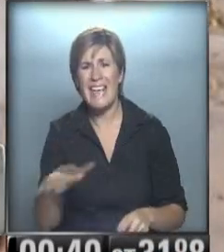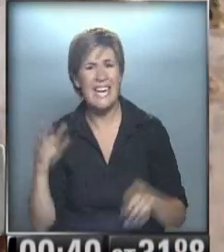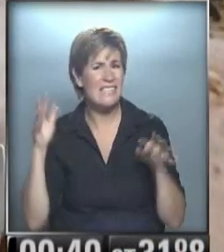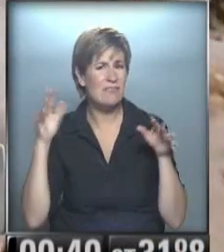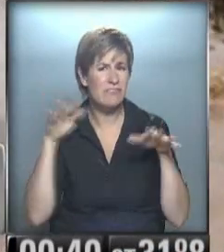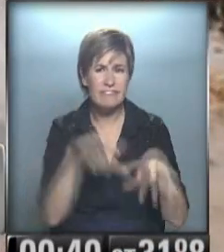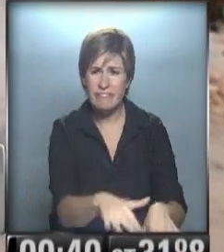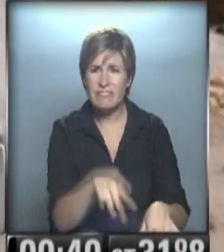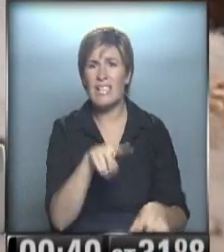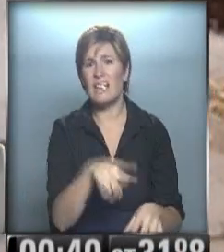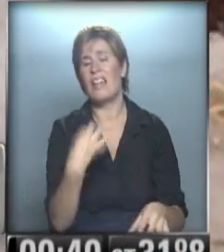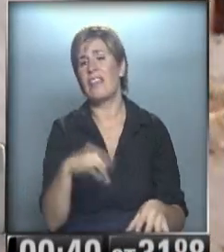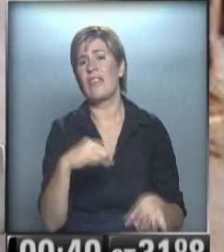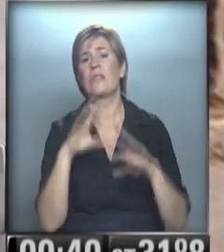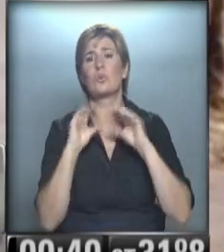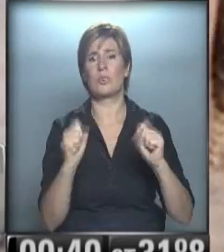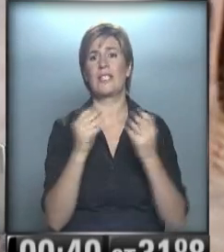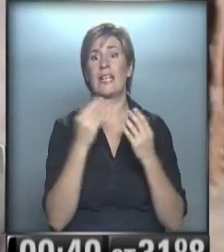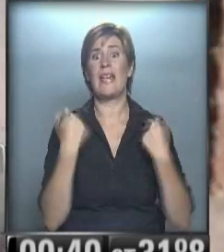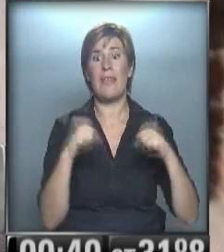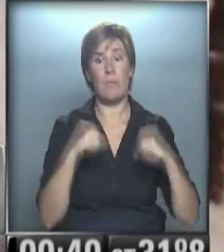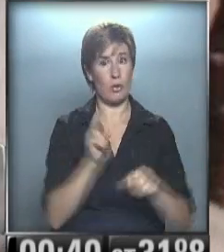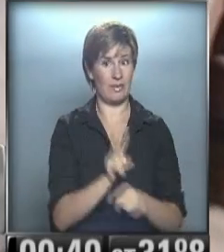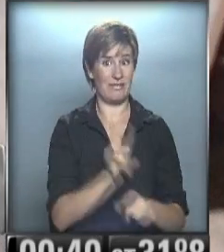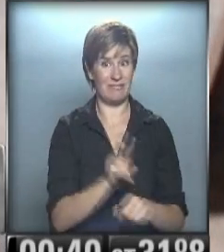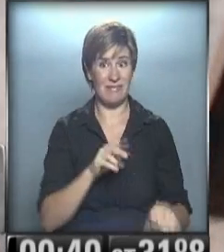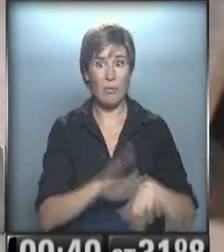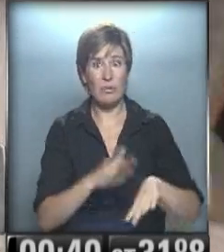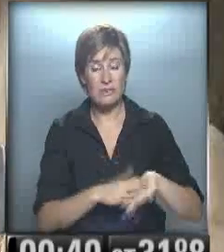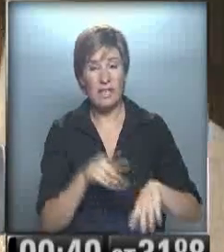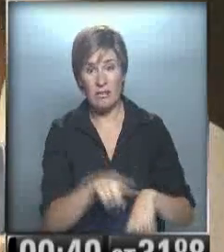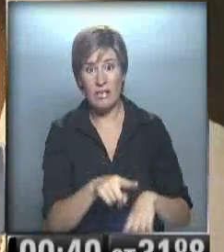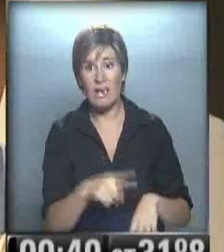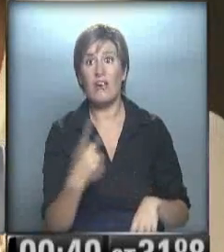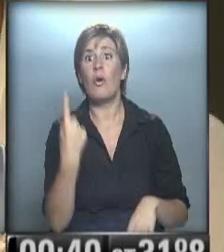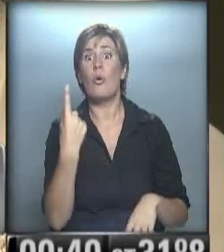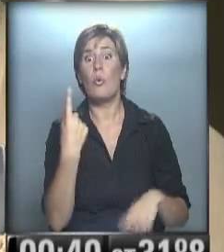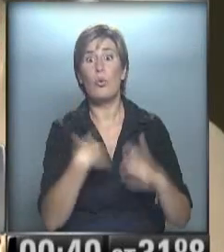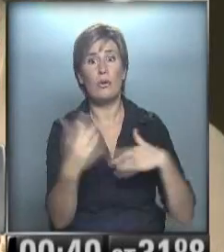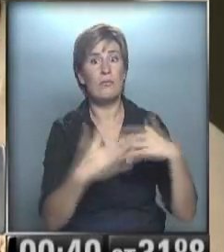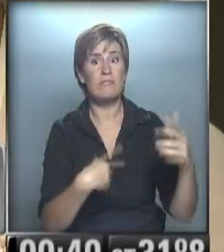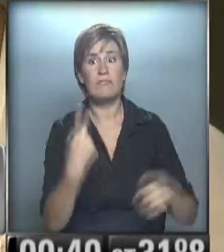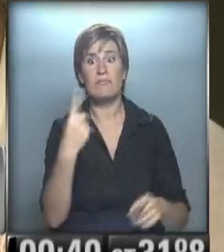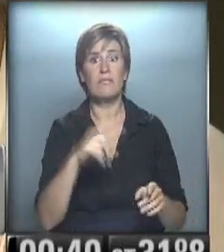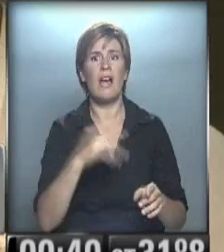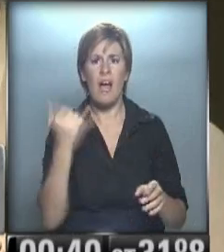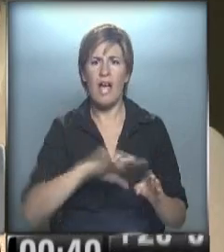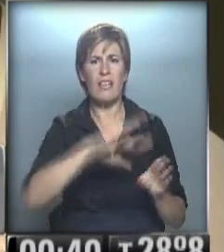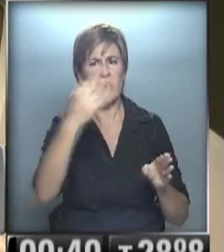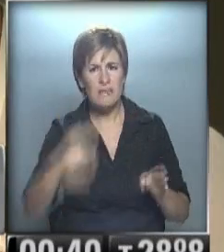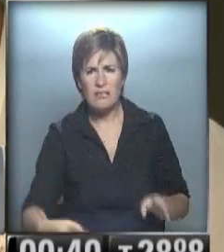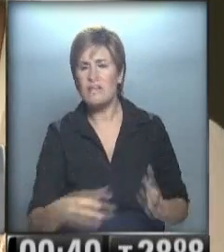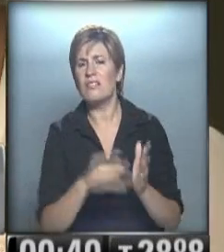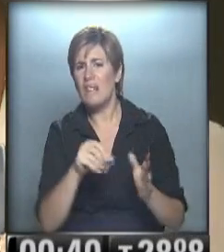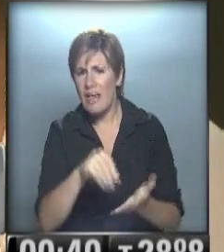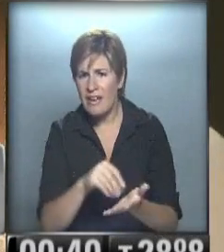la Subsecretaría de Deportes, la semana pasada han hecho una obra. Se ven montículos de tierra, camiones entrando y saliendo con